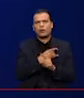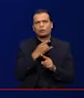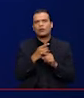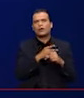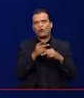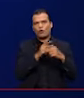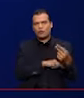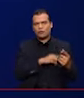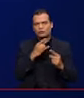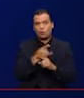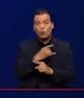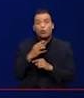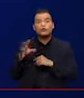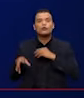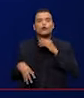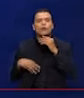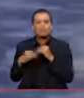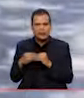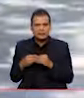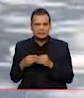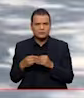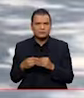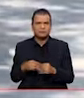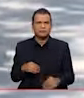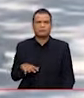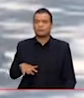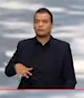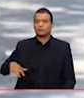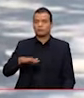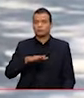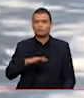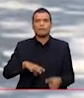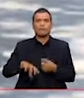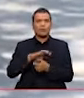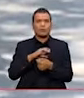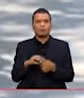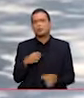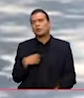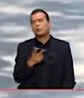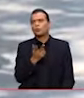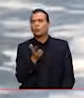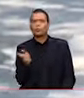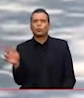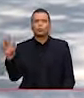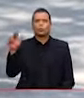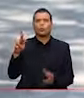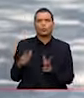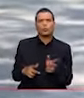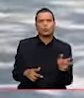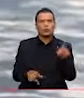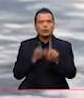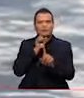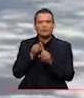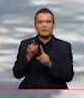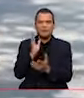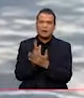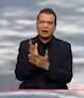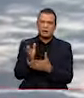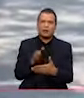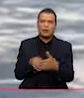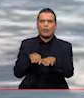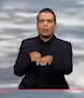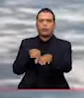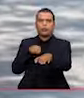pueden hacer desde todo el perímetro urbano de ambos municipios, pueden hacer este tránsito para evitar las